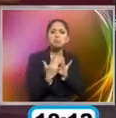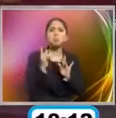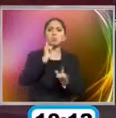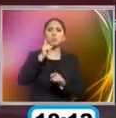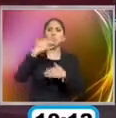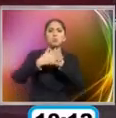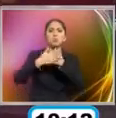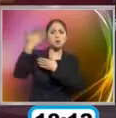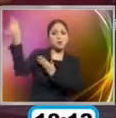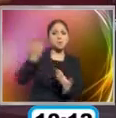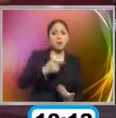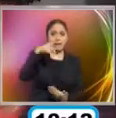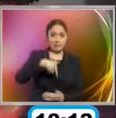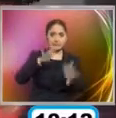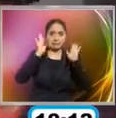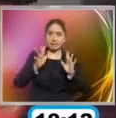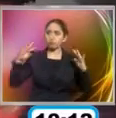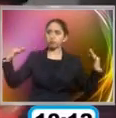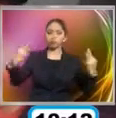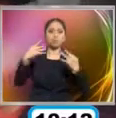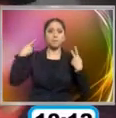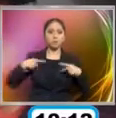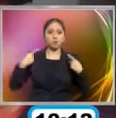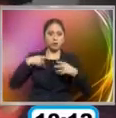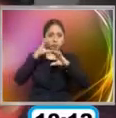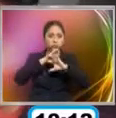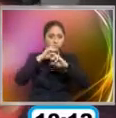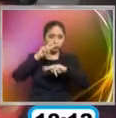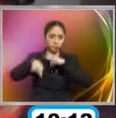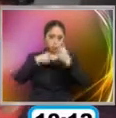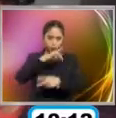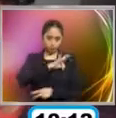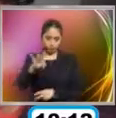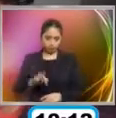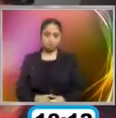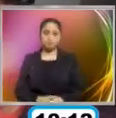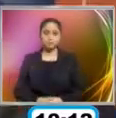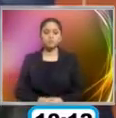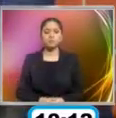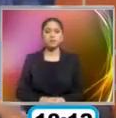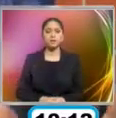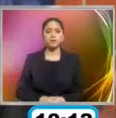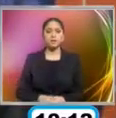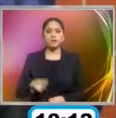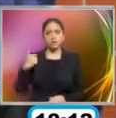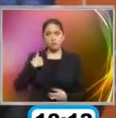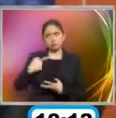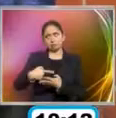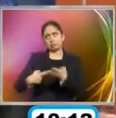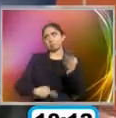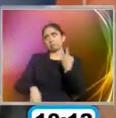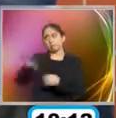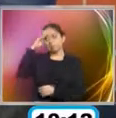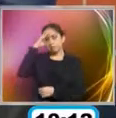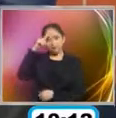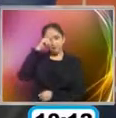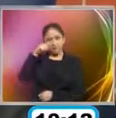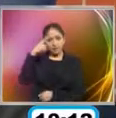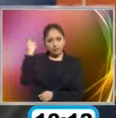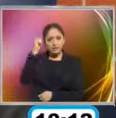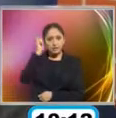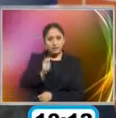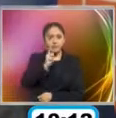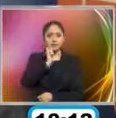venir ya pues a un concierto como tal y poder nosotros acudir? Pues tenemos todas, entonces si me pongo a decirlas todas, yo creo que lo más fácil es a lo mejor